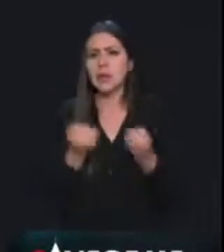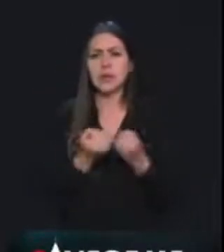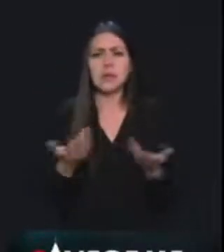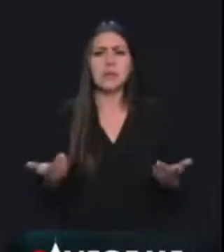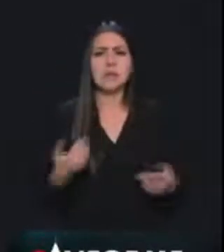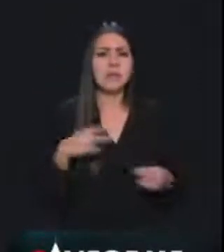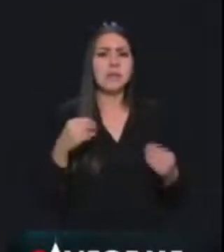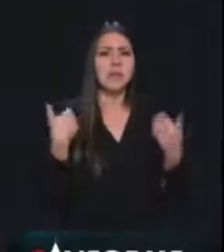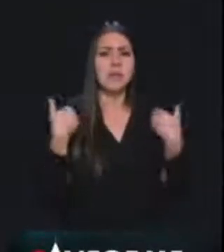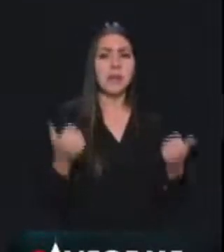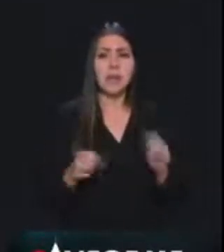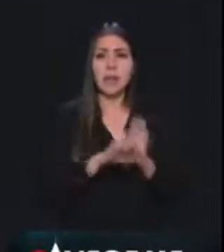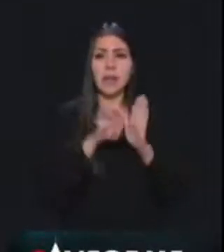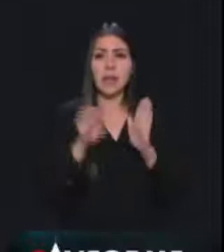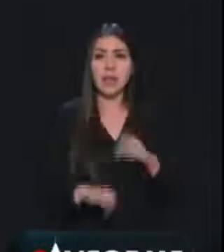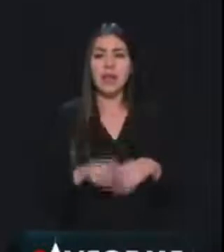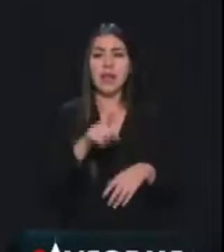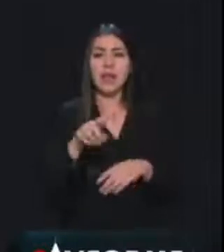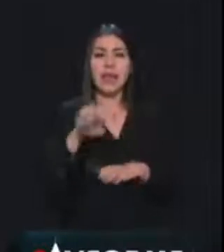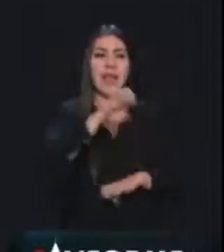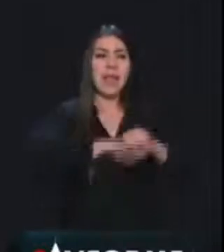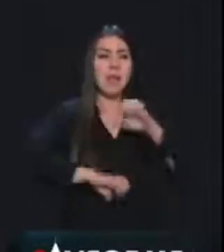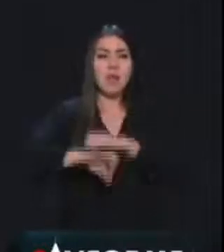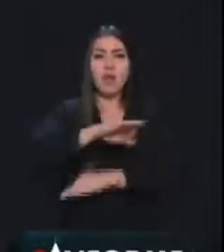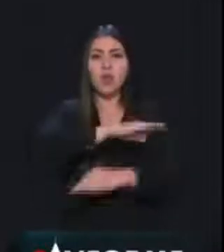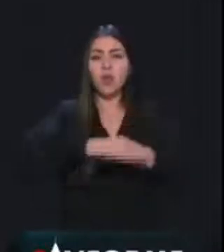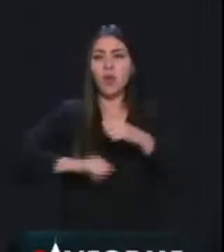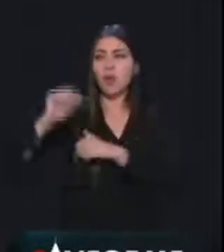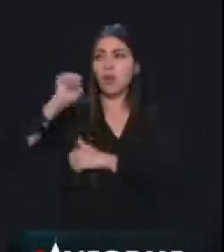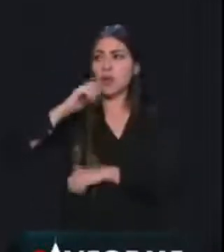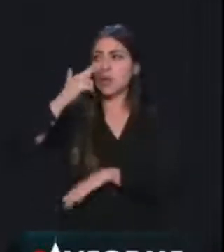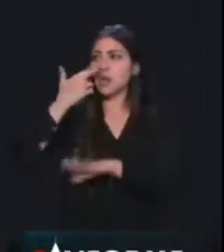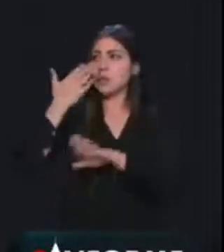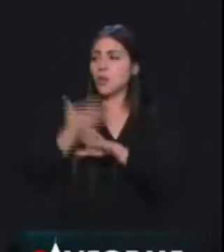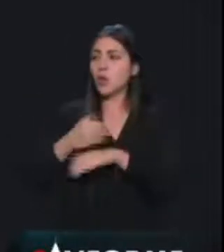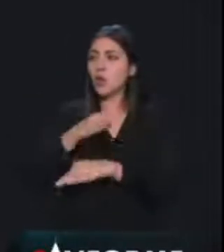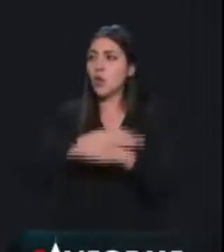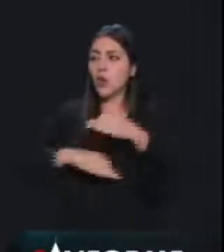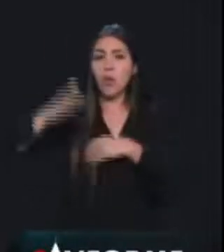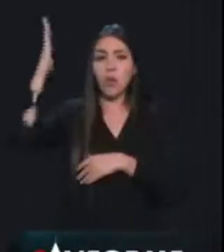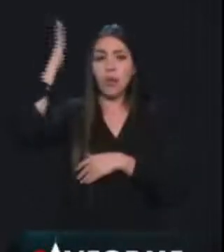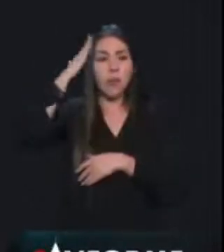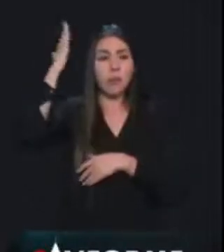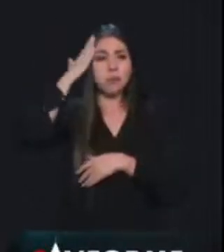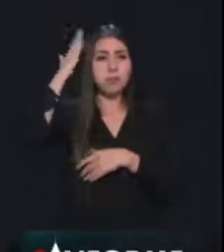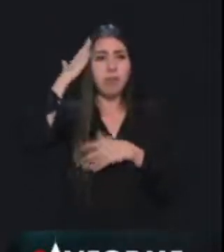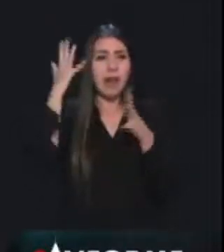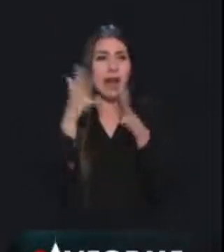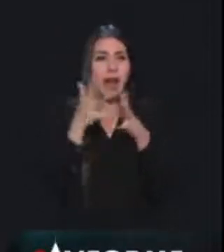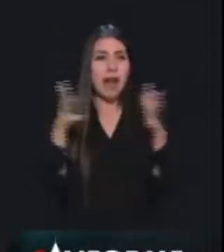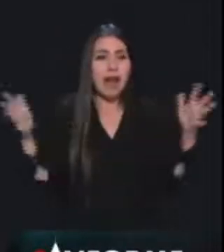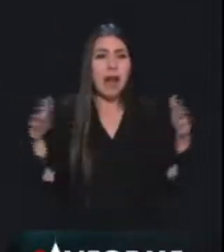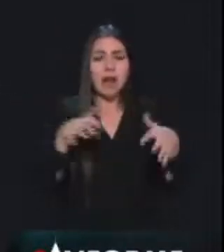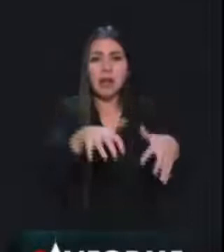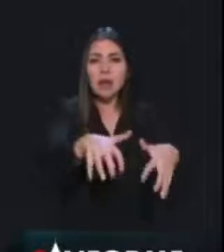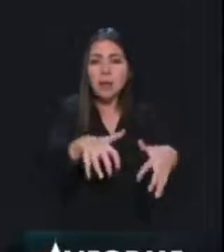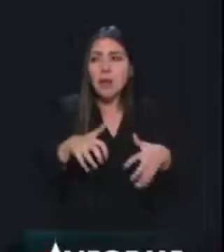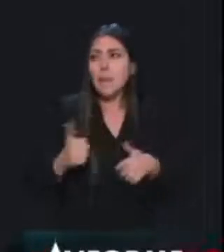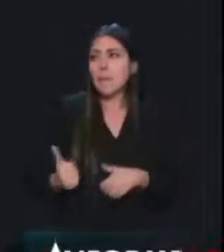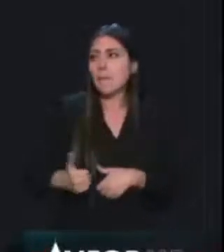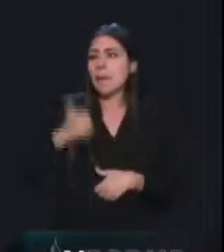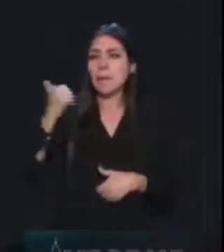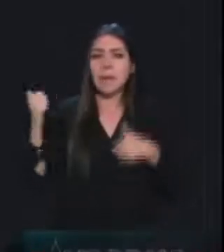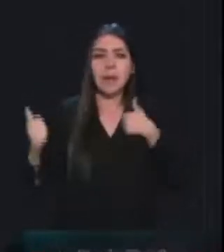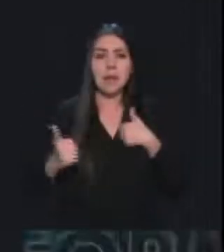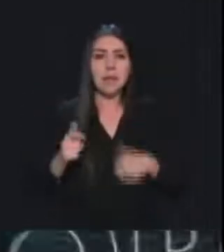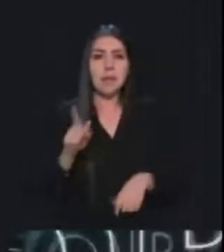bien queremos terminar con monopolios de empresas multinacionales, gigantes que busquen acaparar la